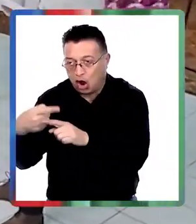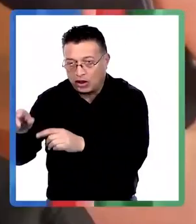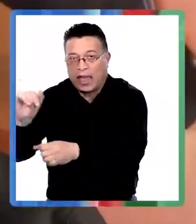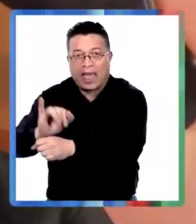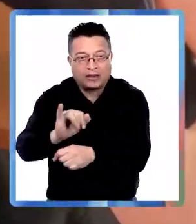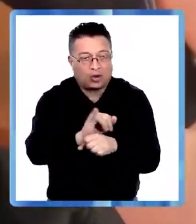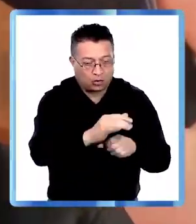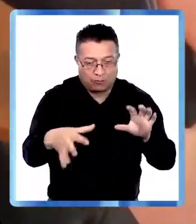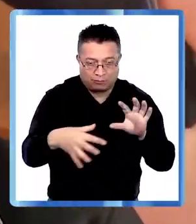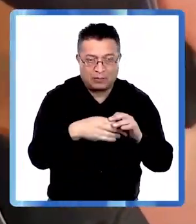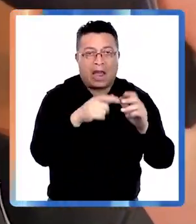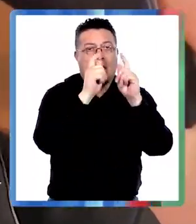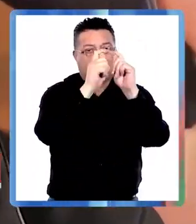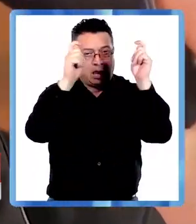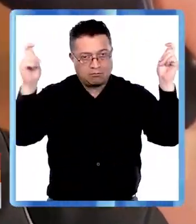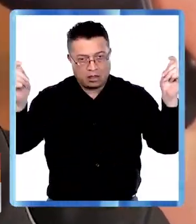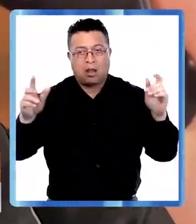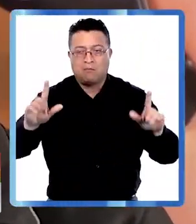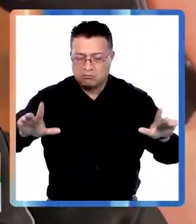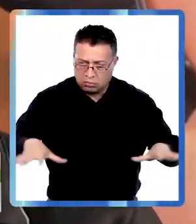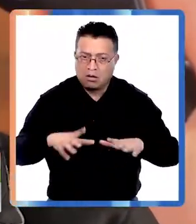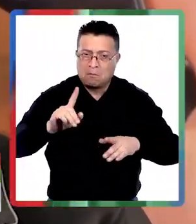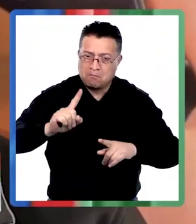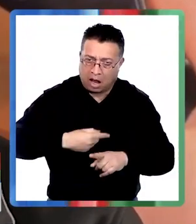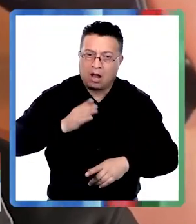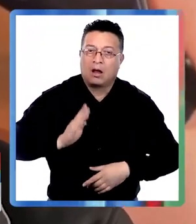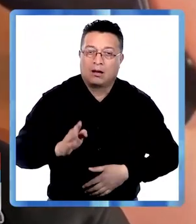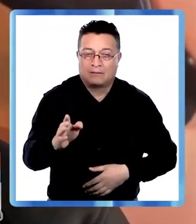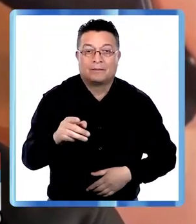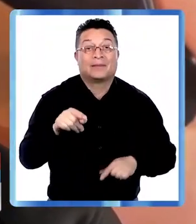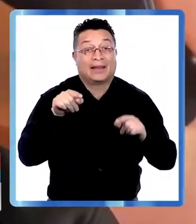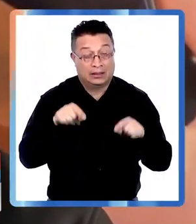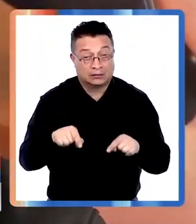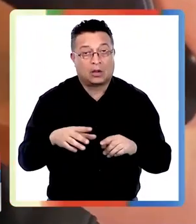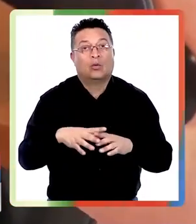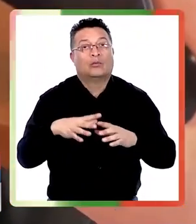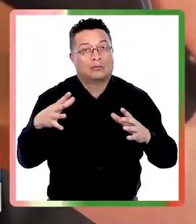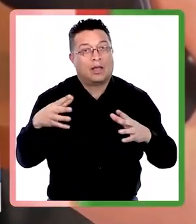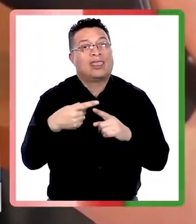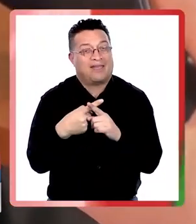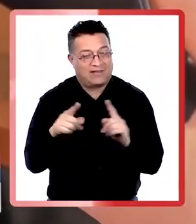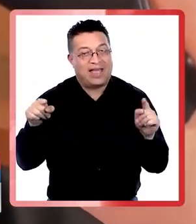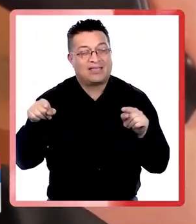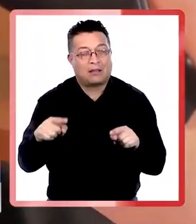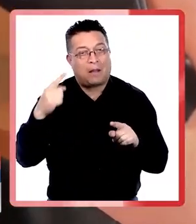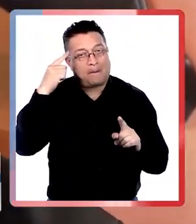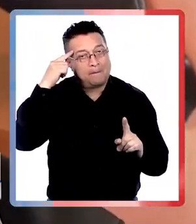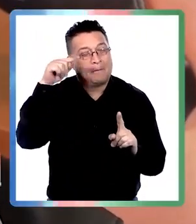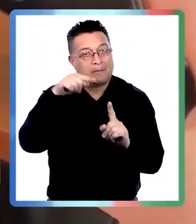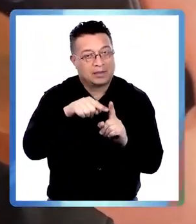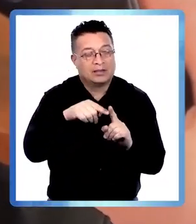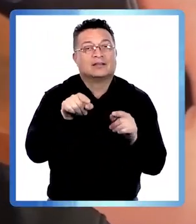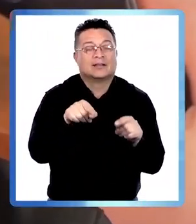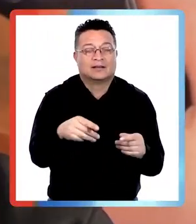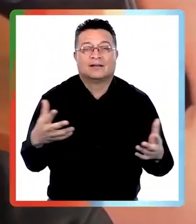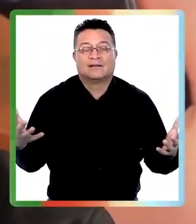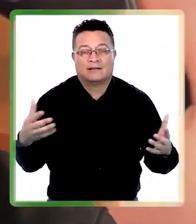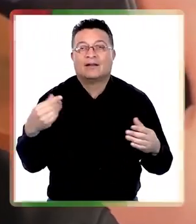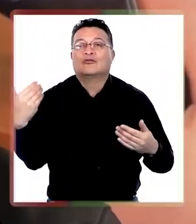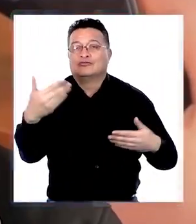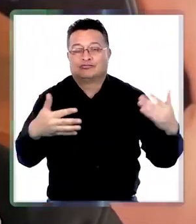otras instituciones para hacer este tipo de campañas, lo vamos a seguir haciendo. Ahora, esta tiene una connotación distinta, pensando que es un